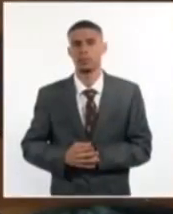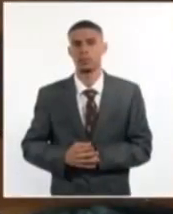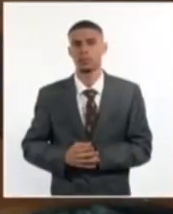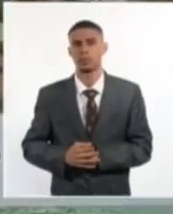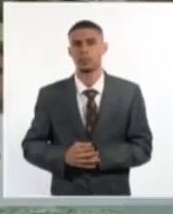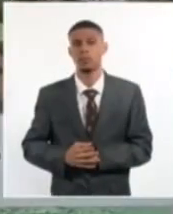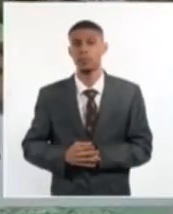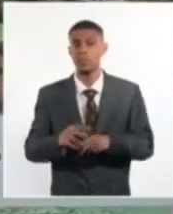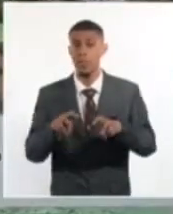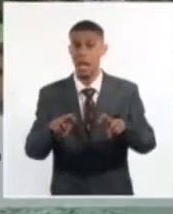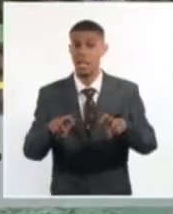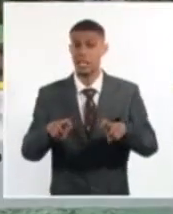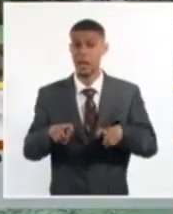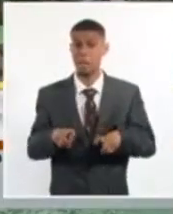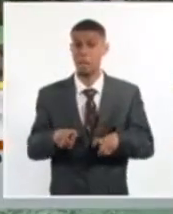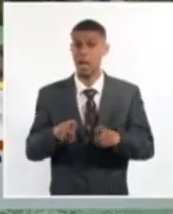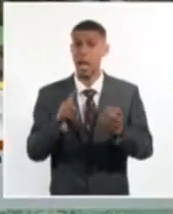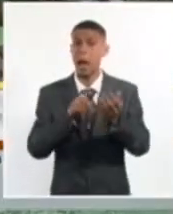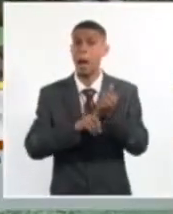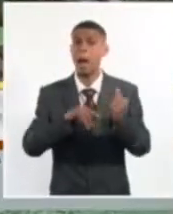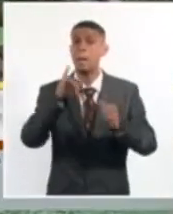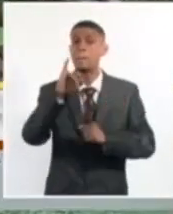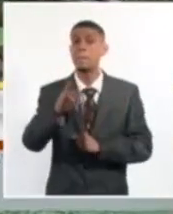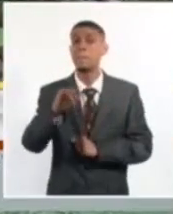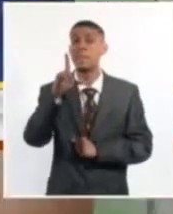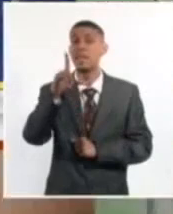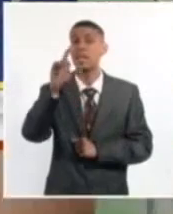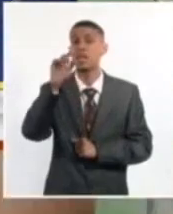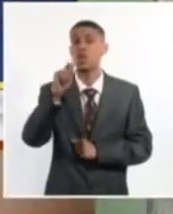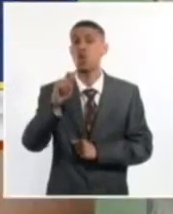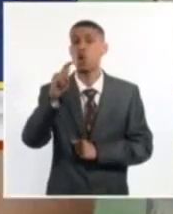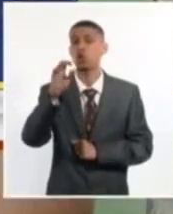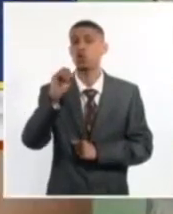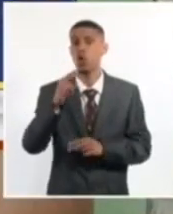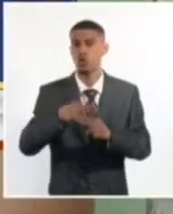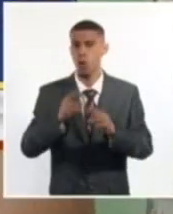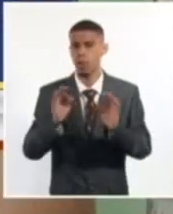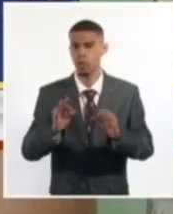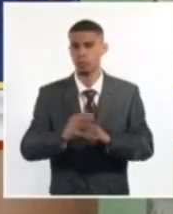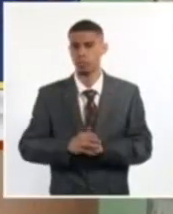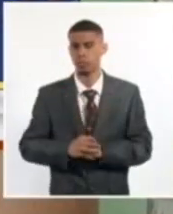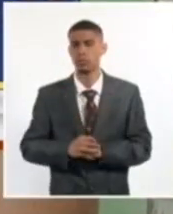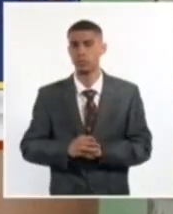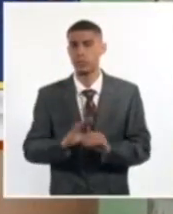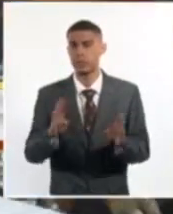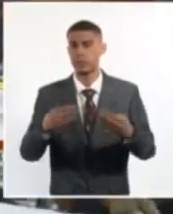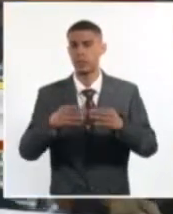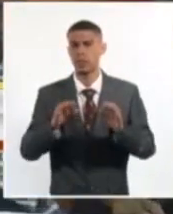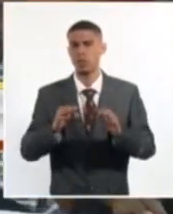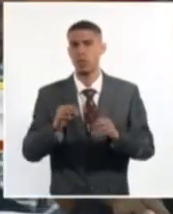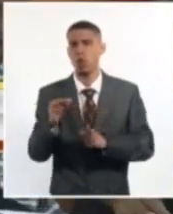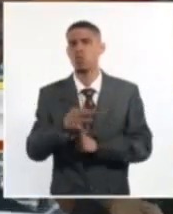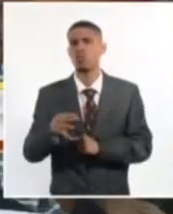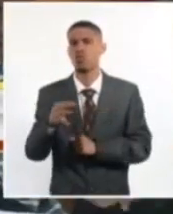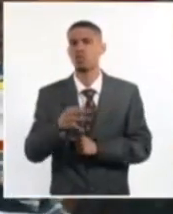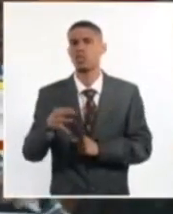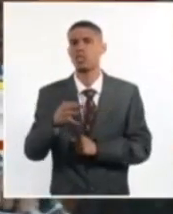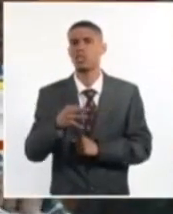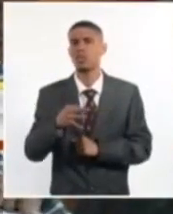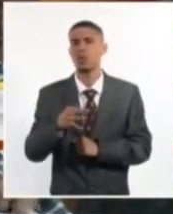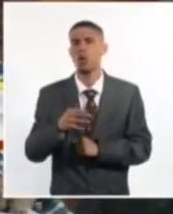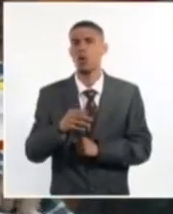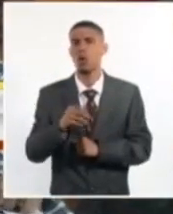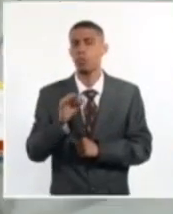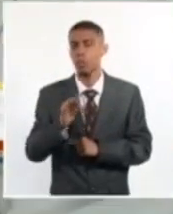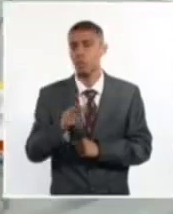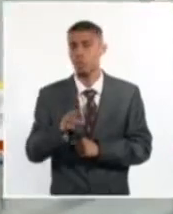La Asamblea Piloto en el país a nivel municipal de los Comités de Defensa de la Revolución sesionó en el espirituano municipio de La Sierpe con